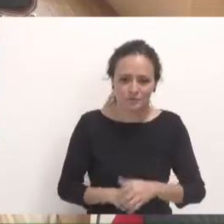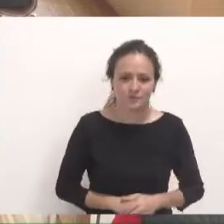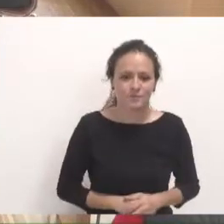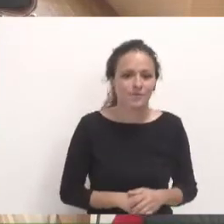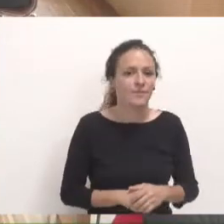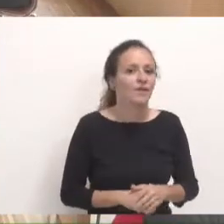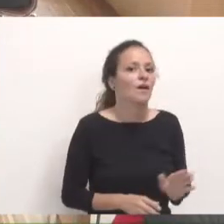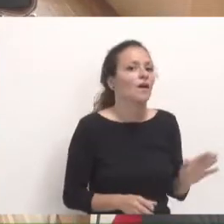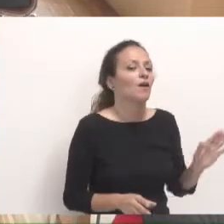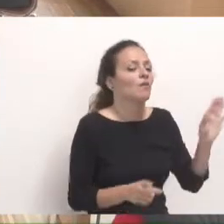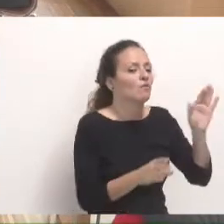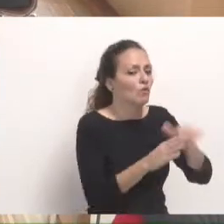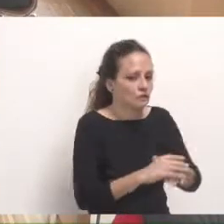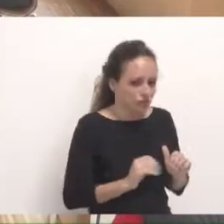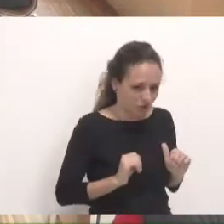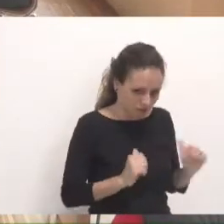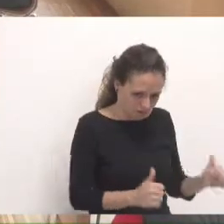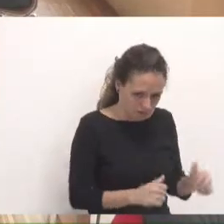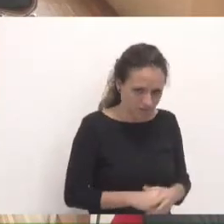Comienza la votación.